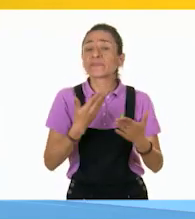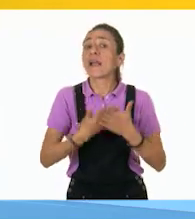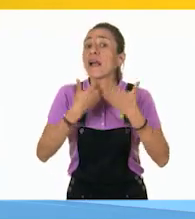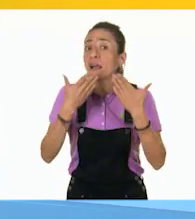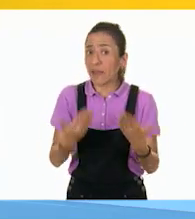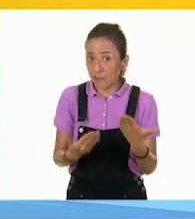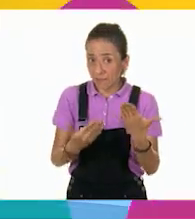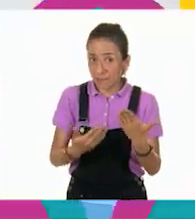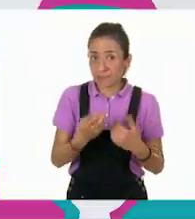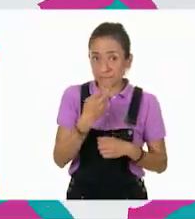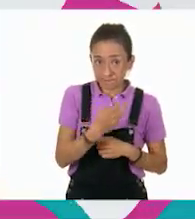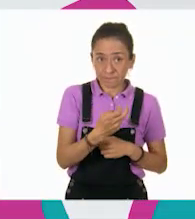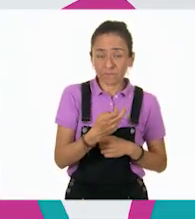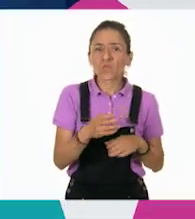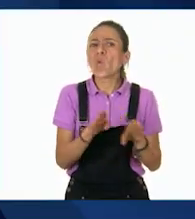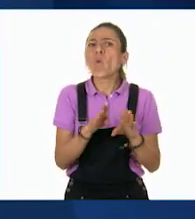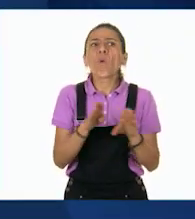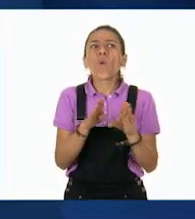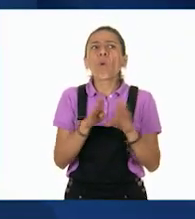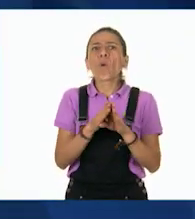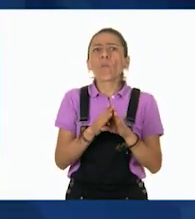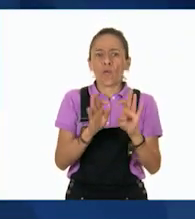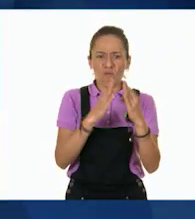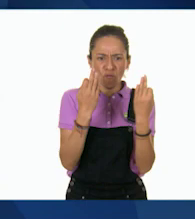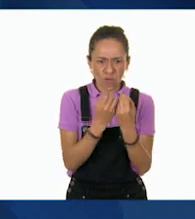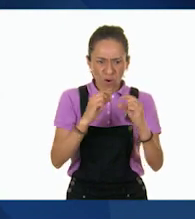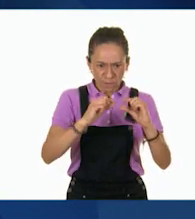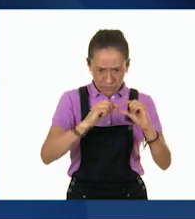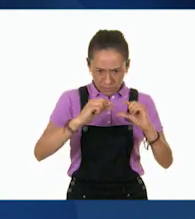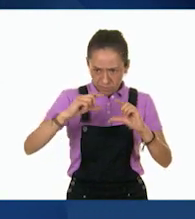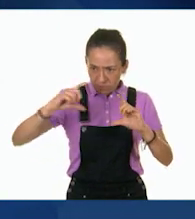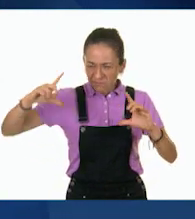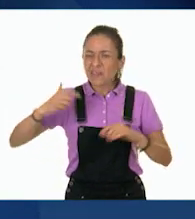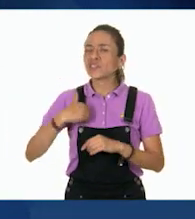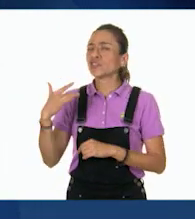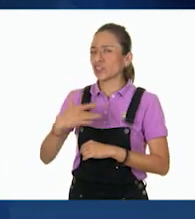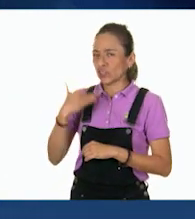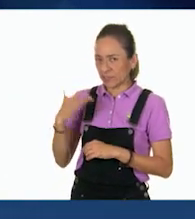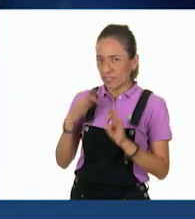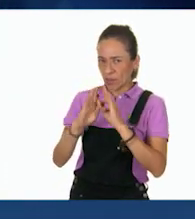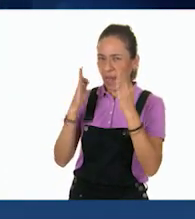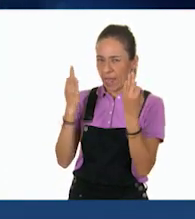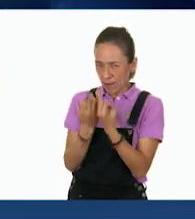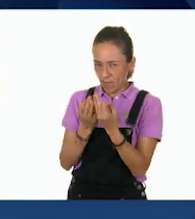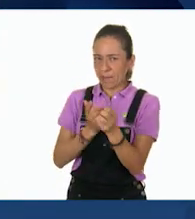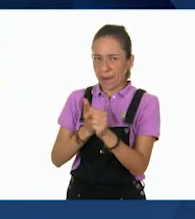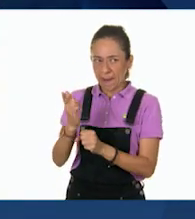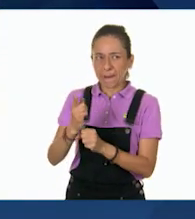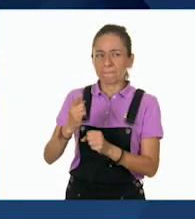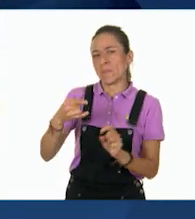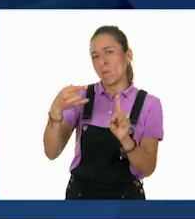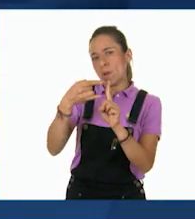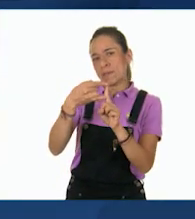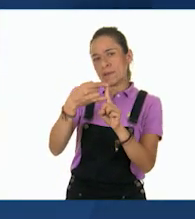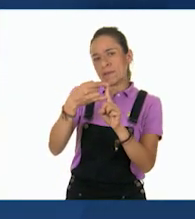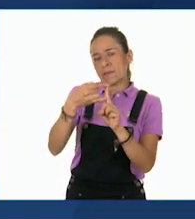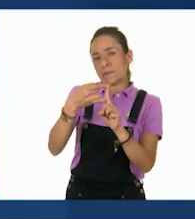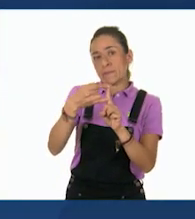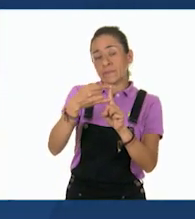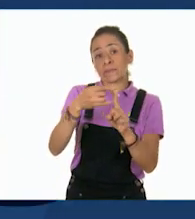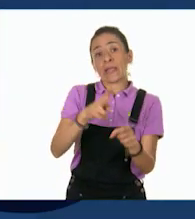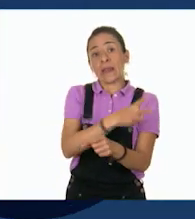de estas figuras. Sí, de acuerdo. Yo veo que la primera figura tiene un cuadrado, la segunda tiene